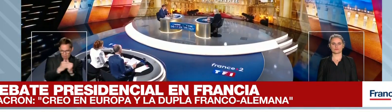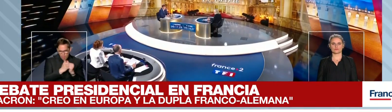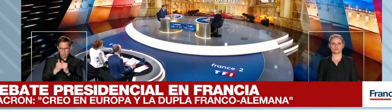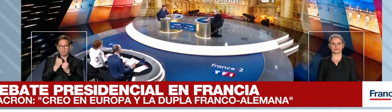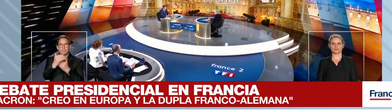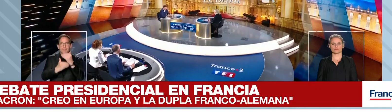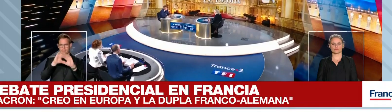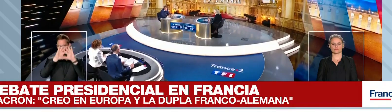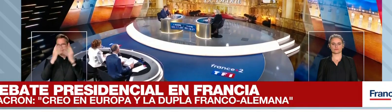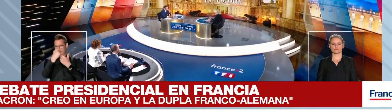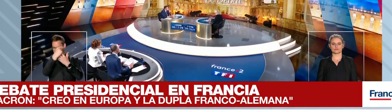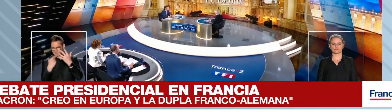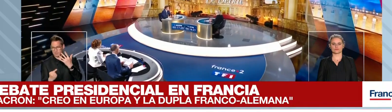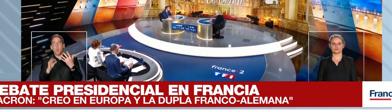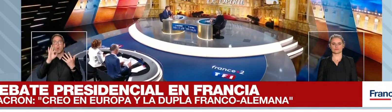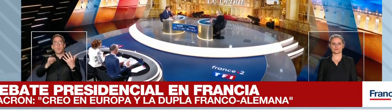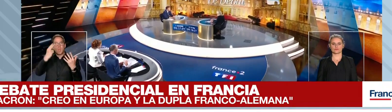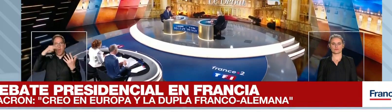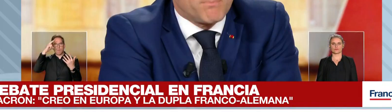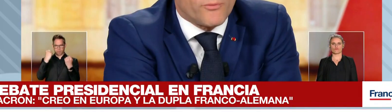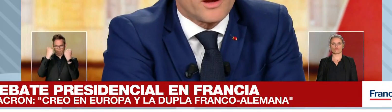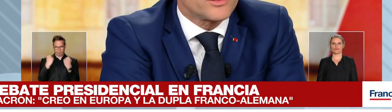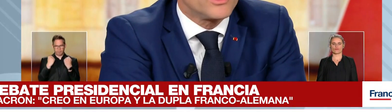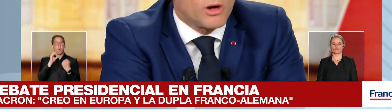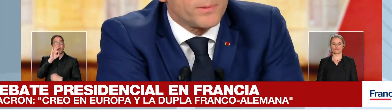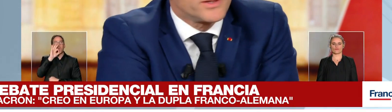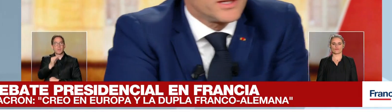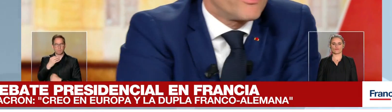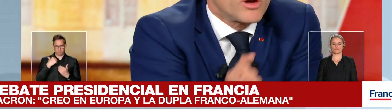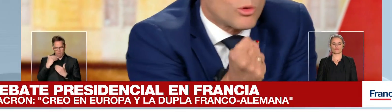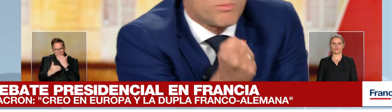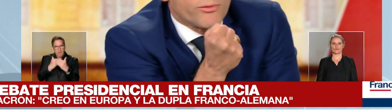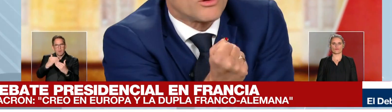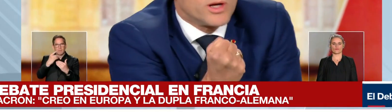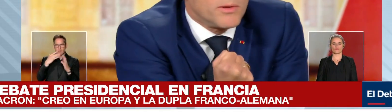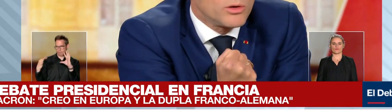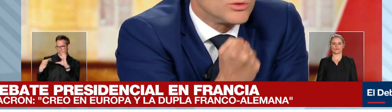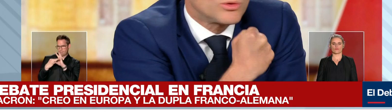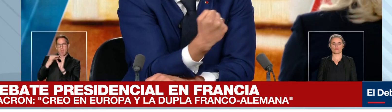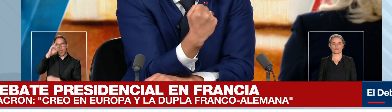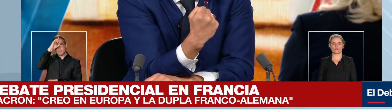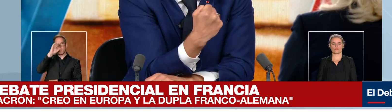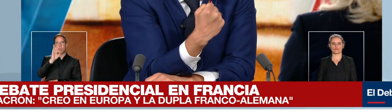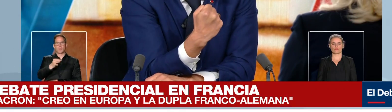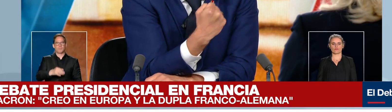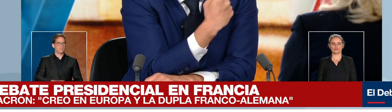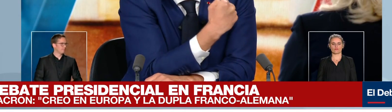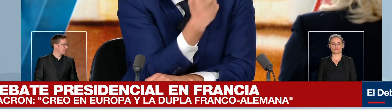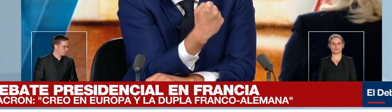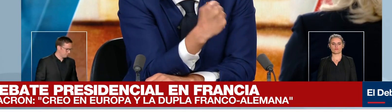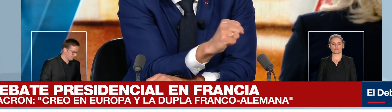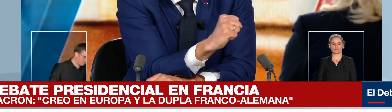revolución que nosotros conducimos. Y entonces, sí, nosotros necesitamos una Europa fuerte, integrada, y para hacer avanzar Europa se necesita una dupla franco-alemana de